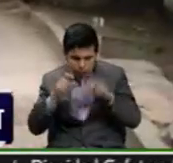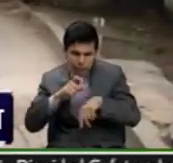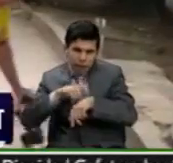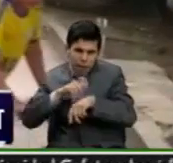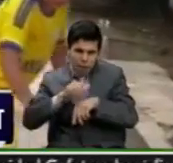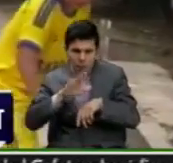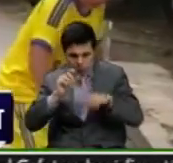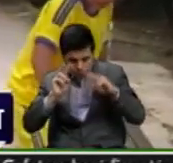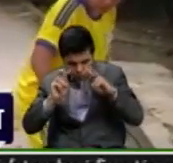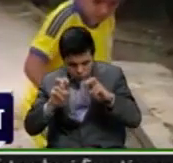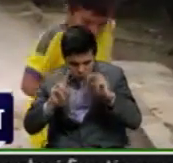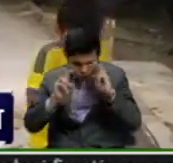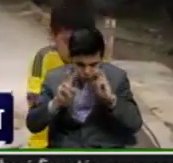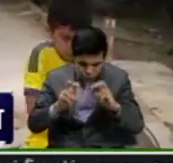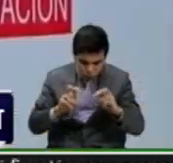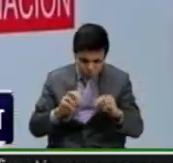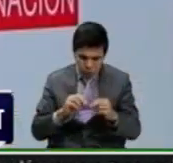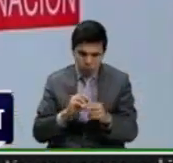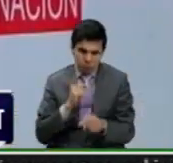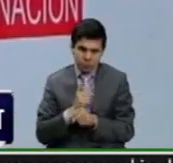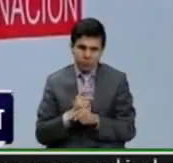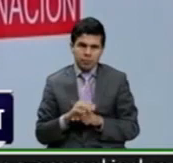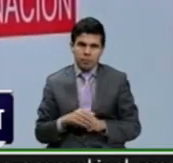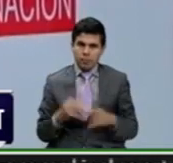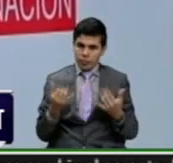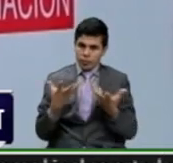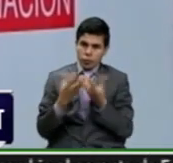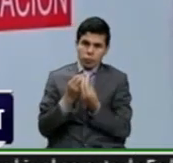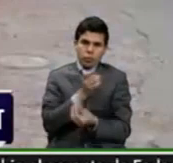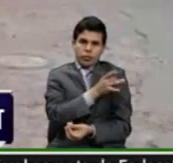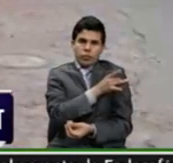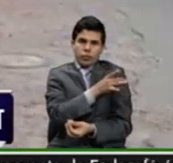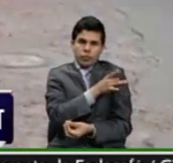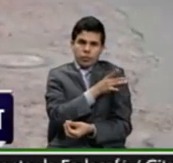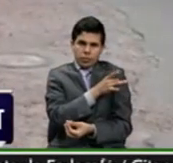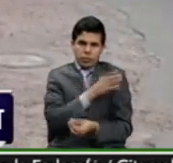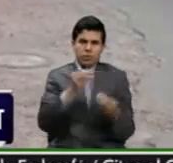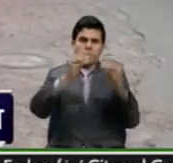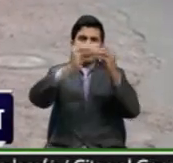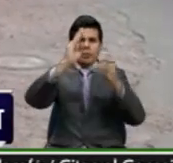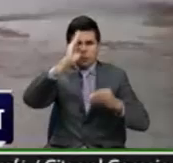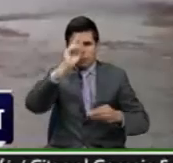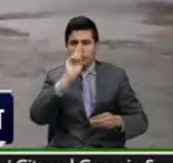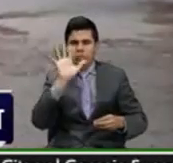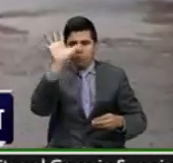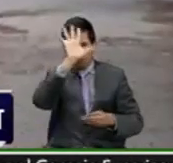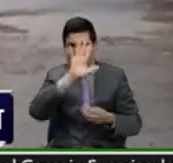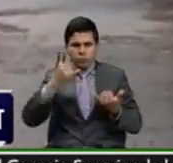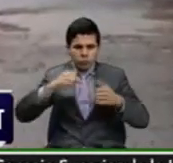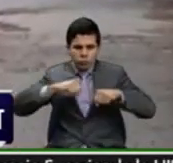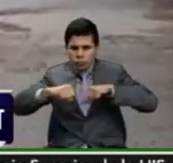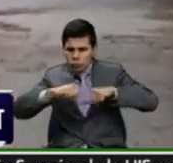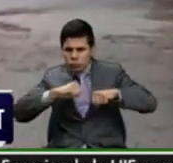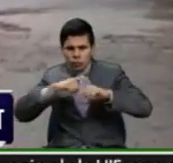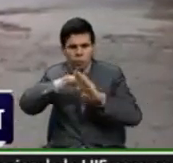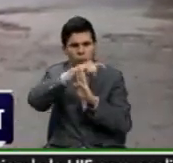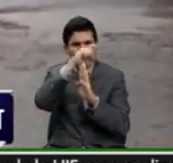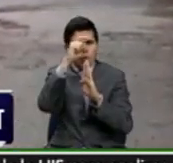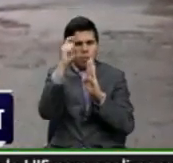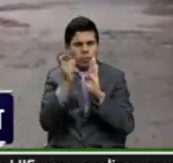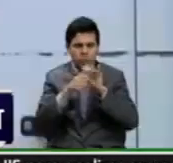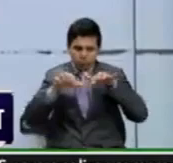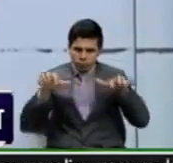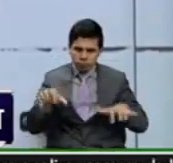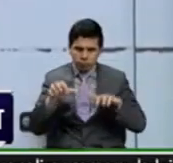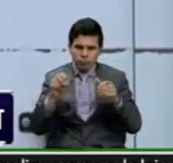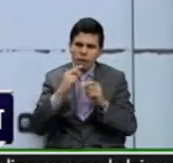su parte, en este momento pues unidades de la Fiscalía y de la Policía Nacional se encuentran realizando las pesquisas necesarias para